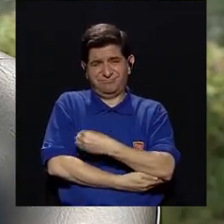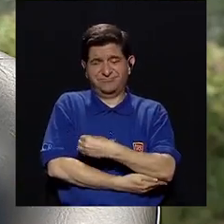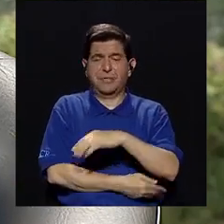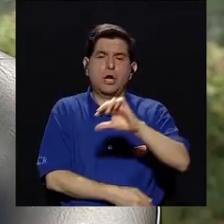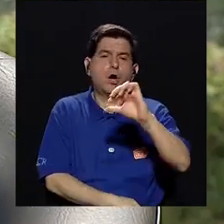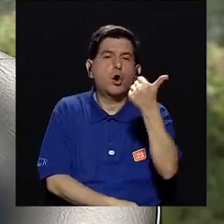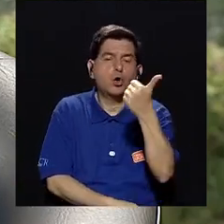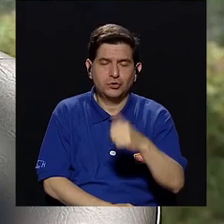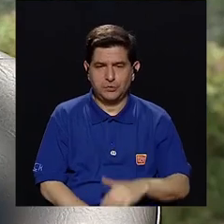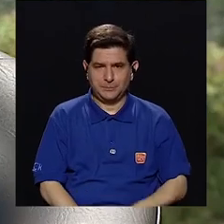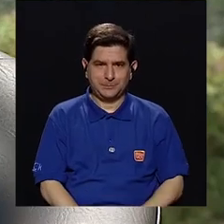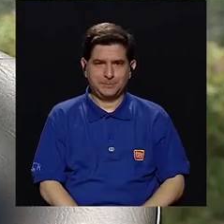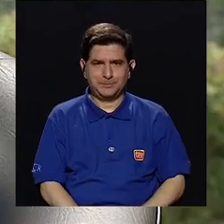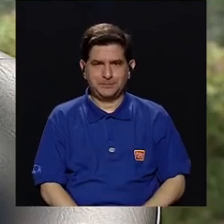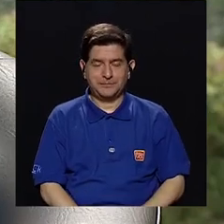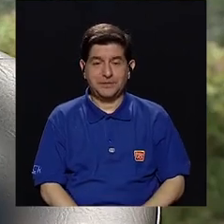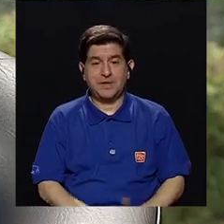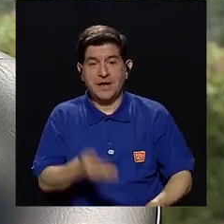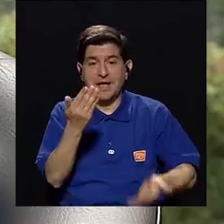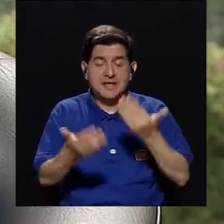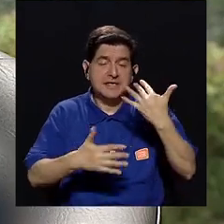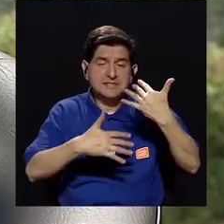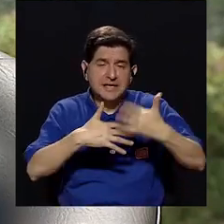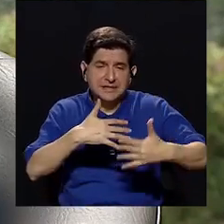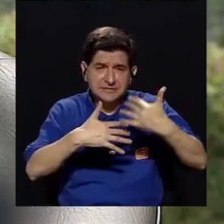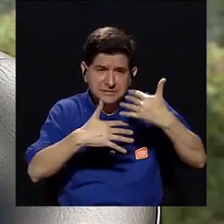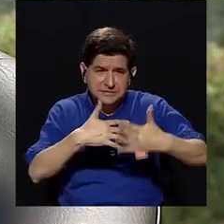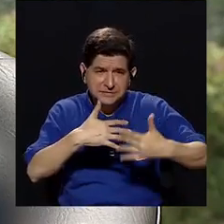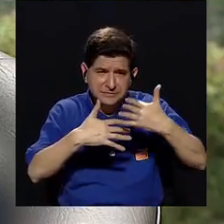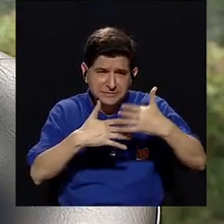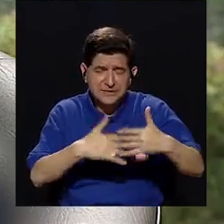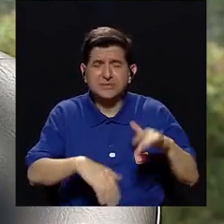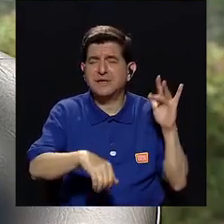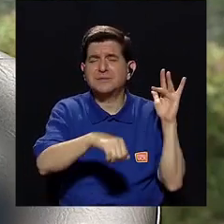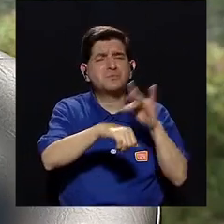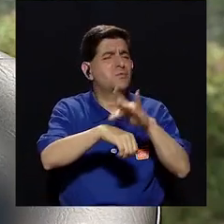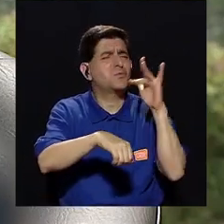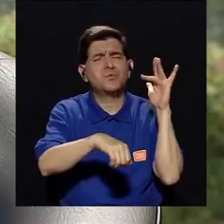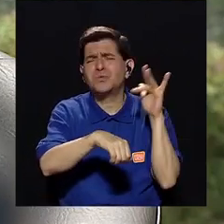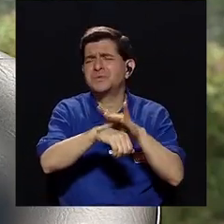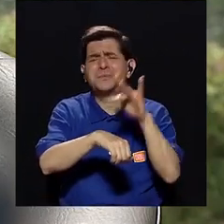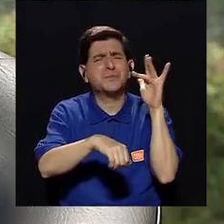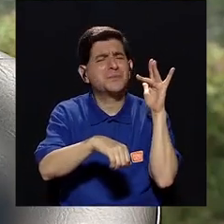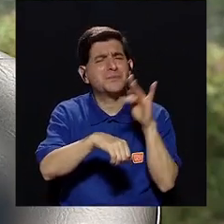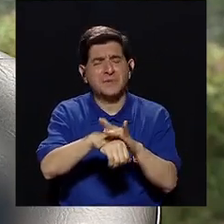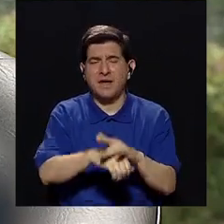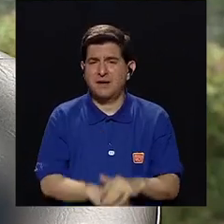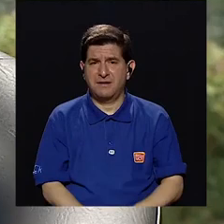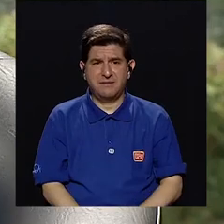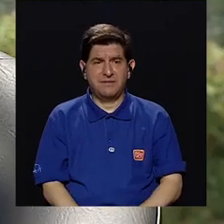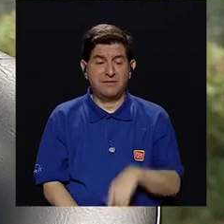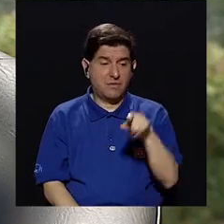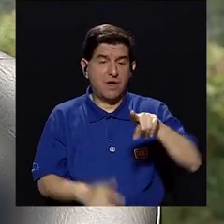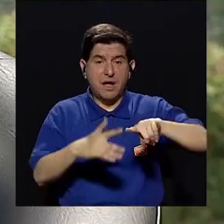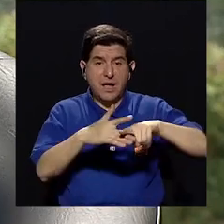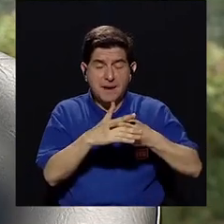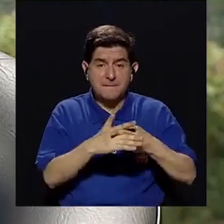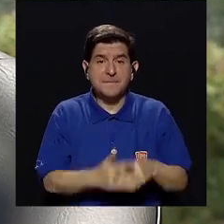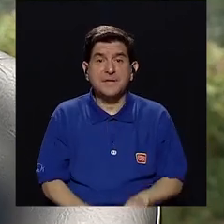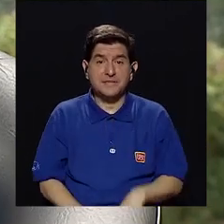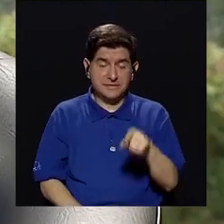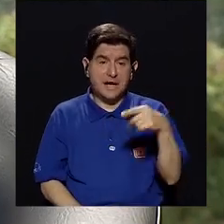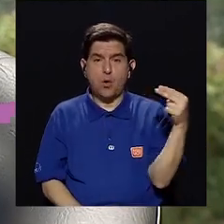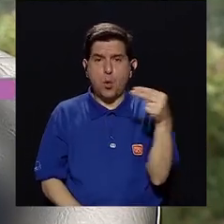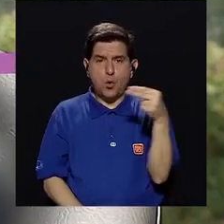otra vez cuando les ha venido la menstruación muy tempranamente porque entonces comienzan los